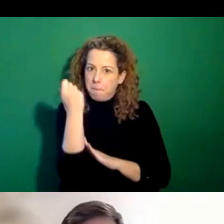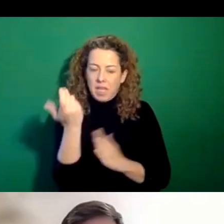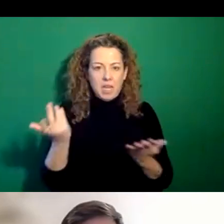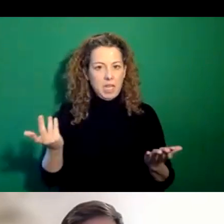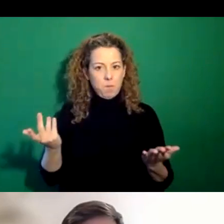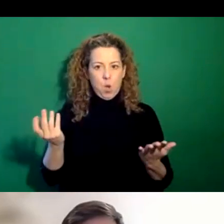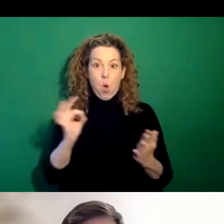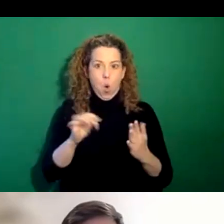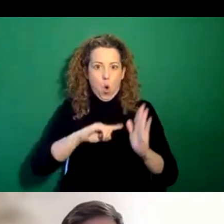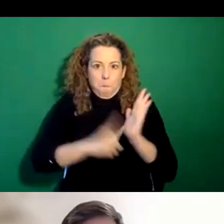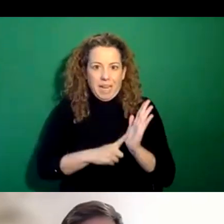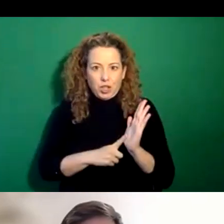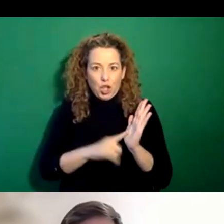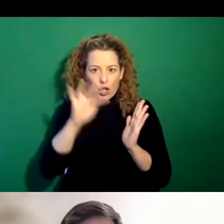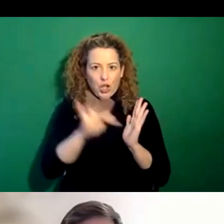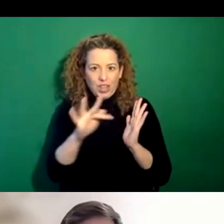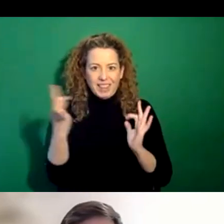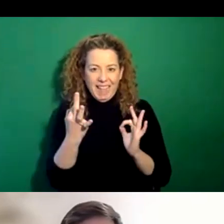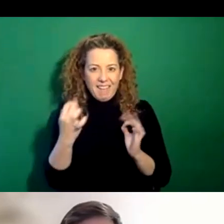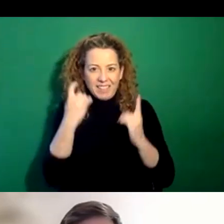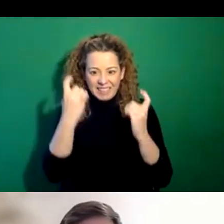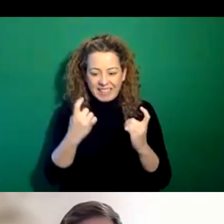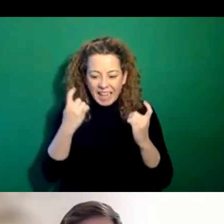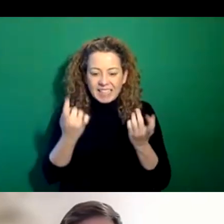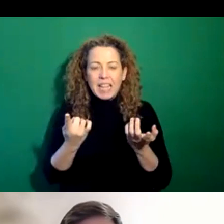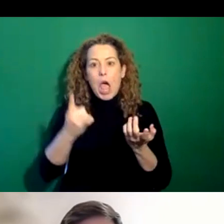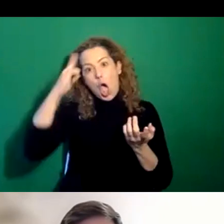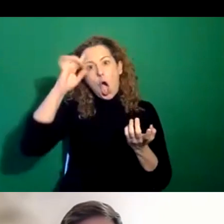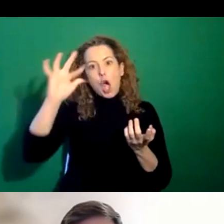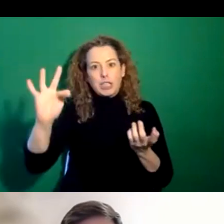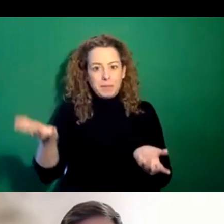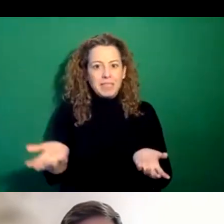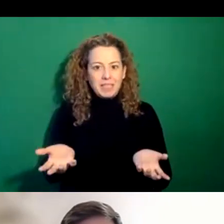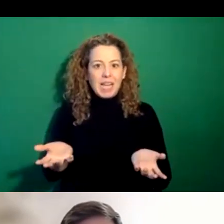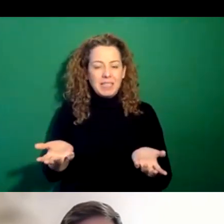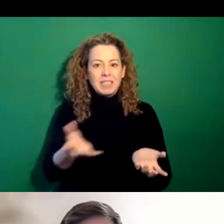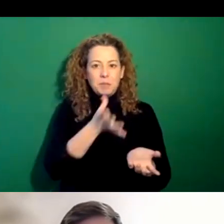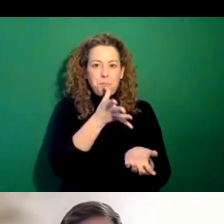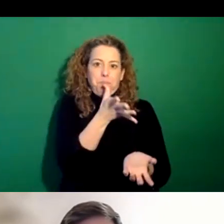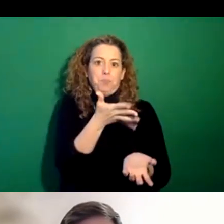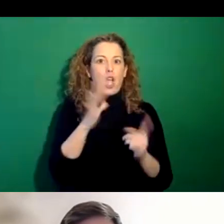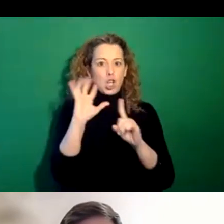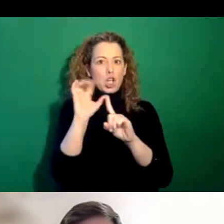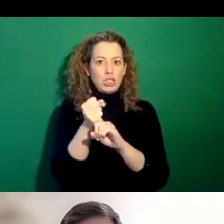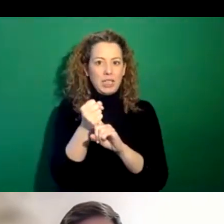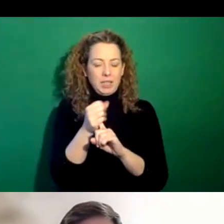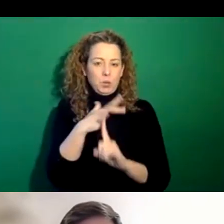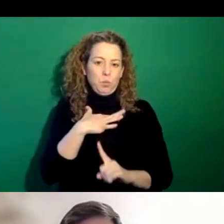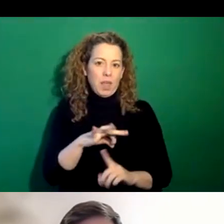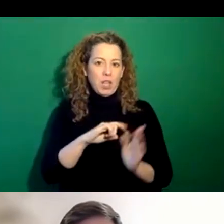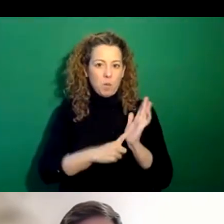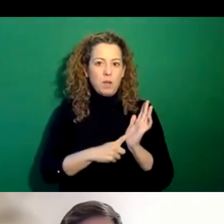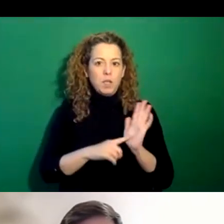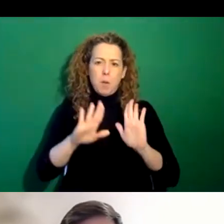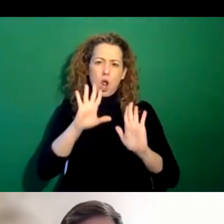o al total, intentando ser un poco optimistas, ¿no? Que se pueden conseguir totalmente, aunque